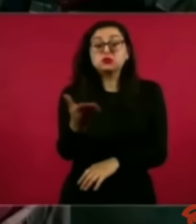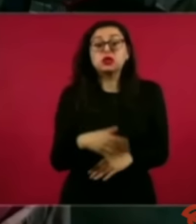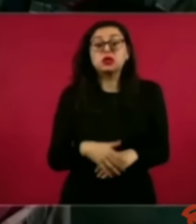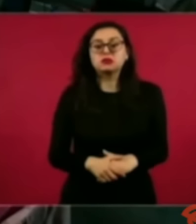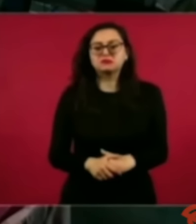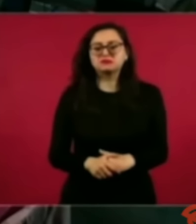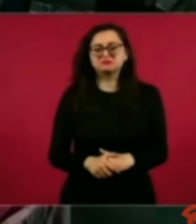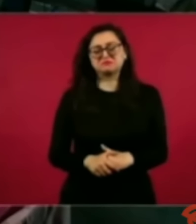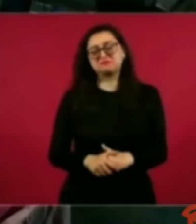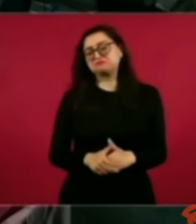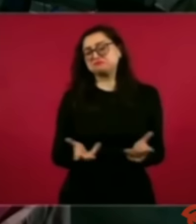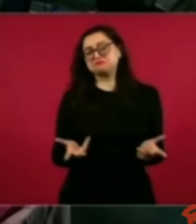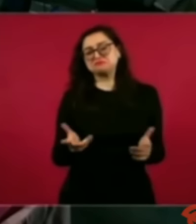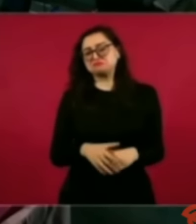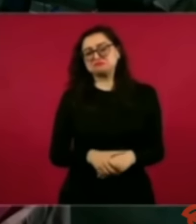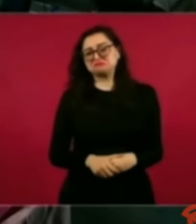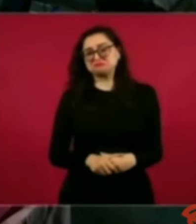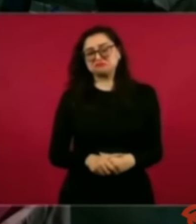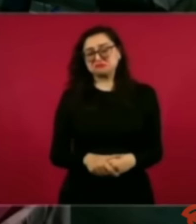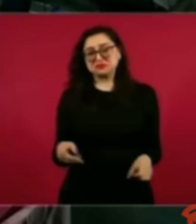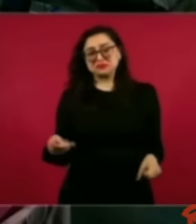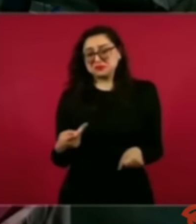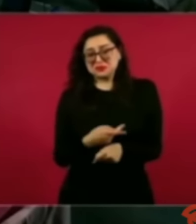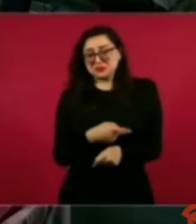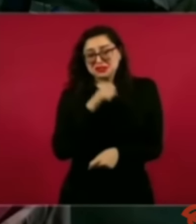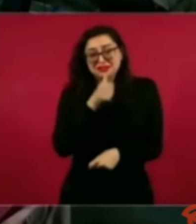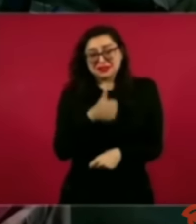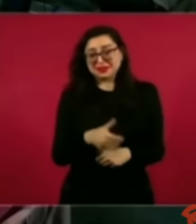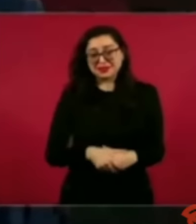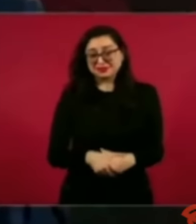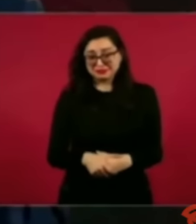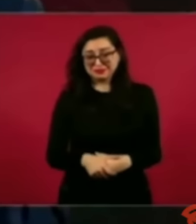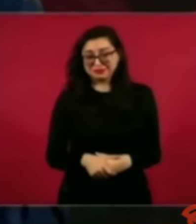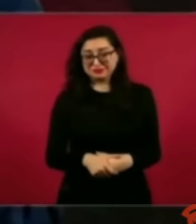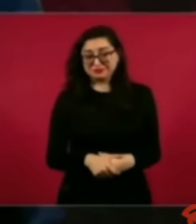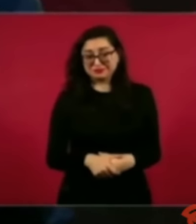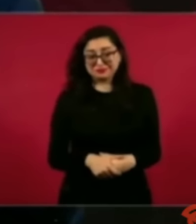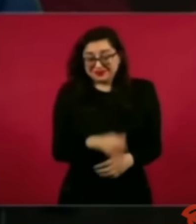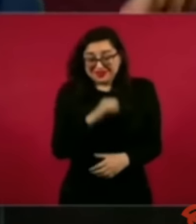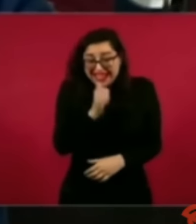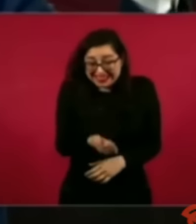nada. No, no, no, no. Nada.